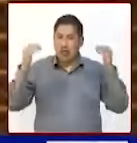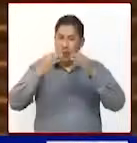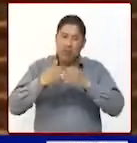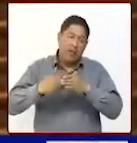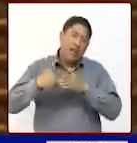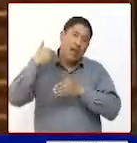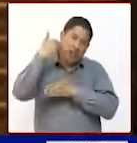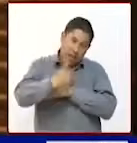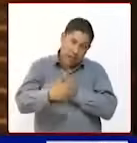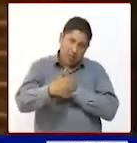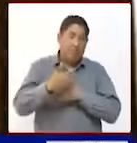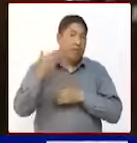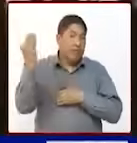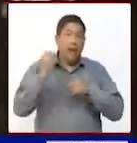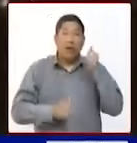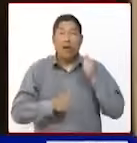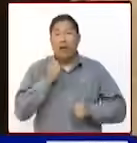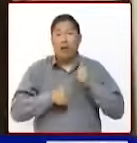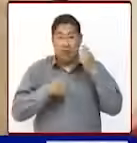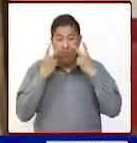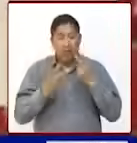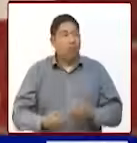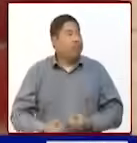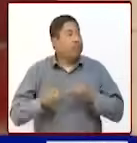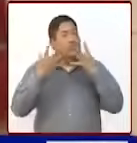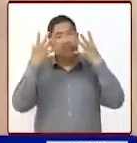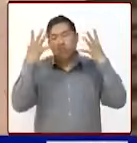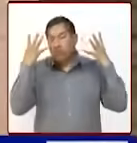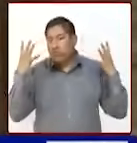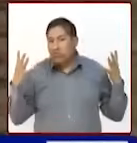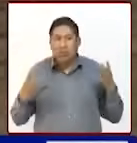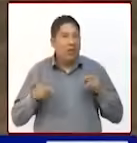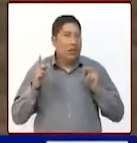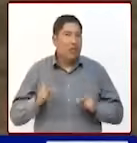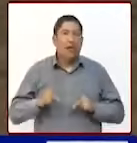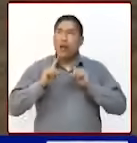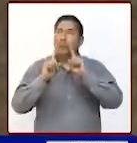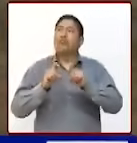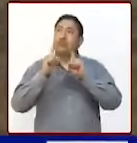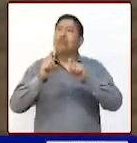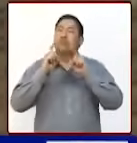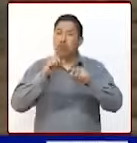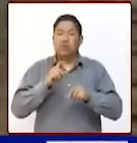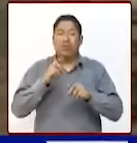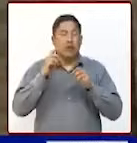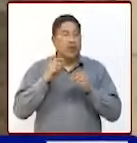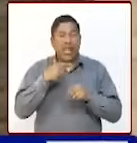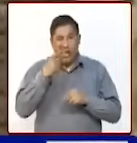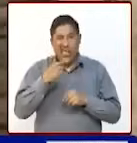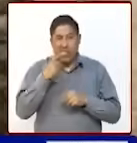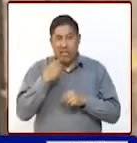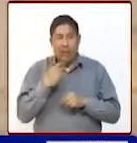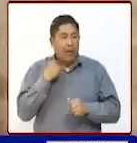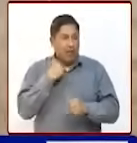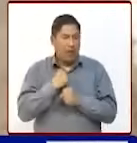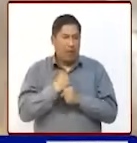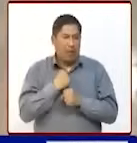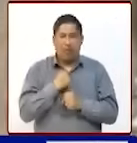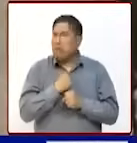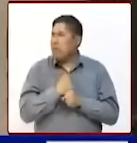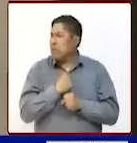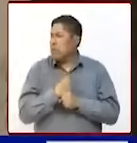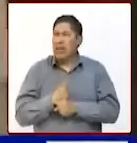de Estadísticas, en el cual obviamente hemos visto que hay bastante movimiento. Consultando con algunos de los funcionarios, nos indican que están trabajando en el